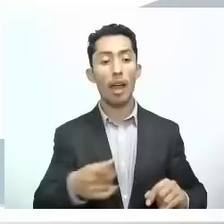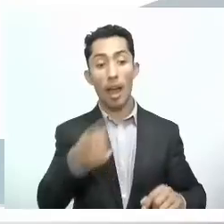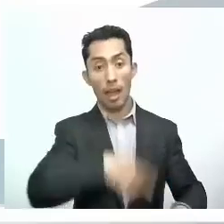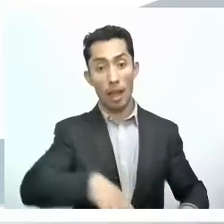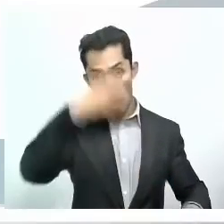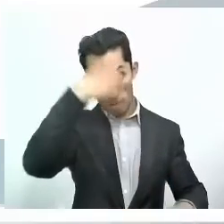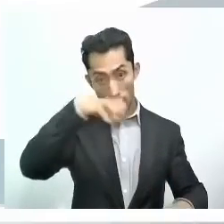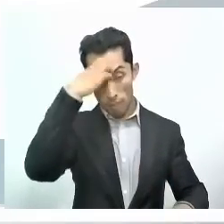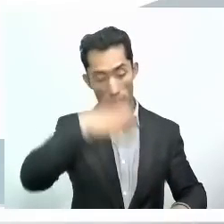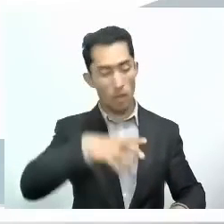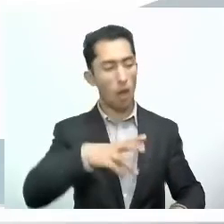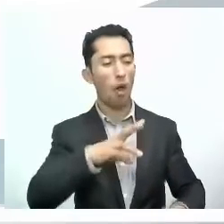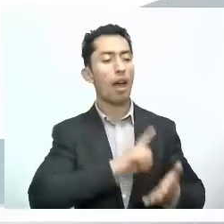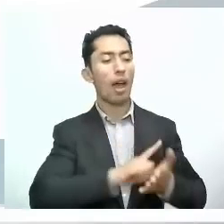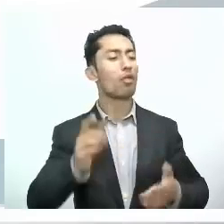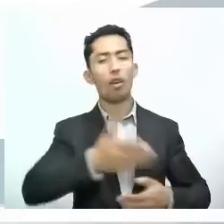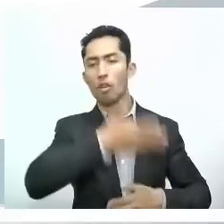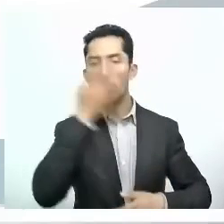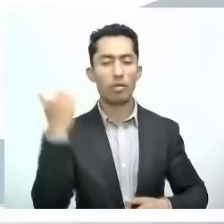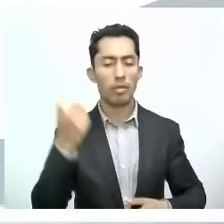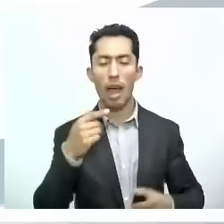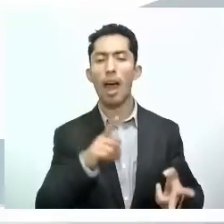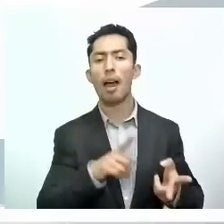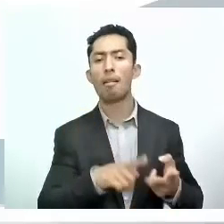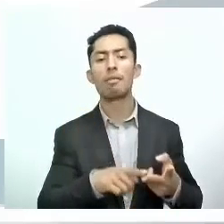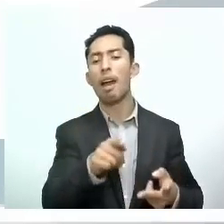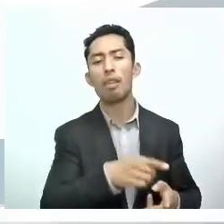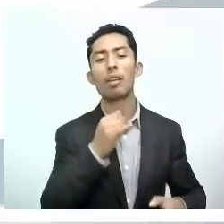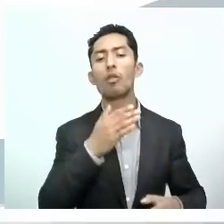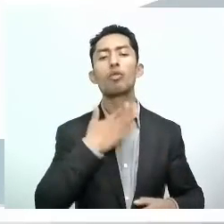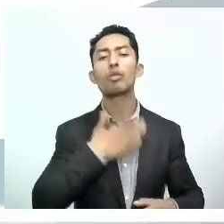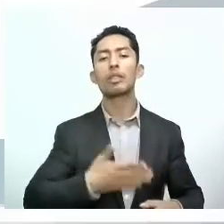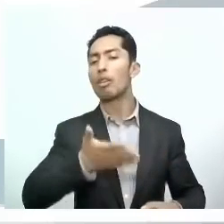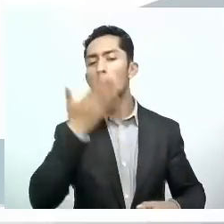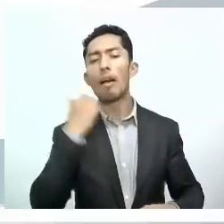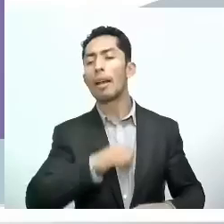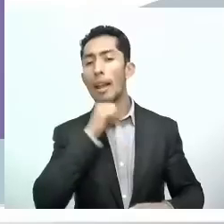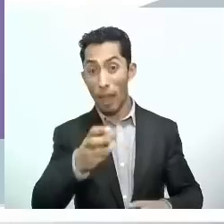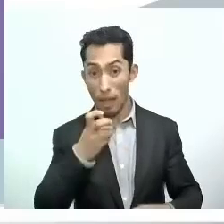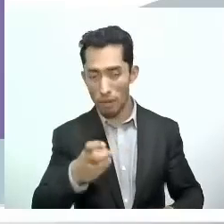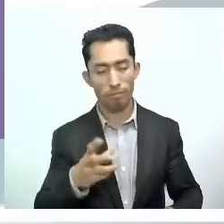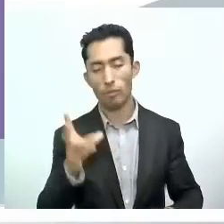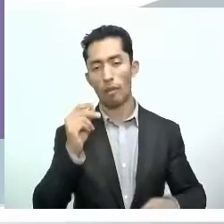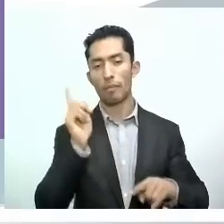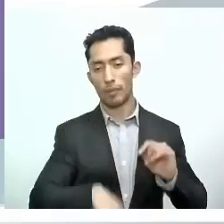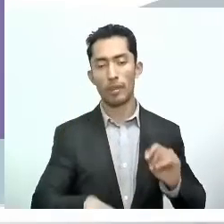derecho, de que no son expertas en justicia. La siguiente, por favor.